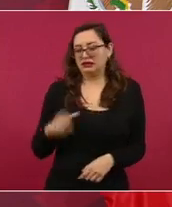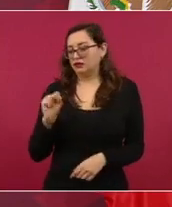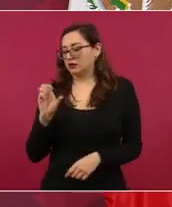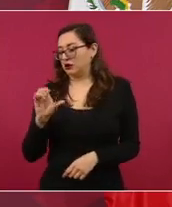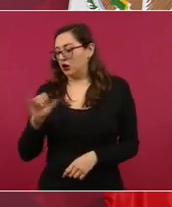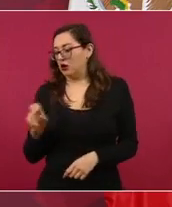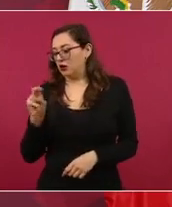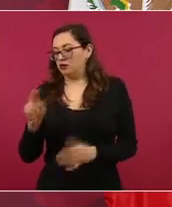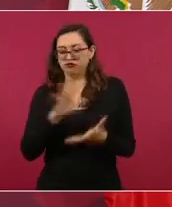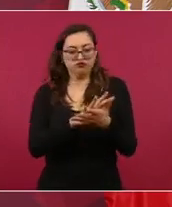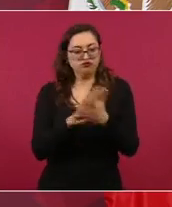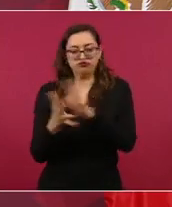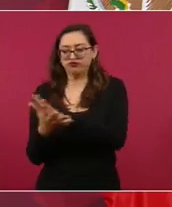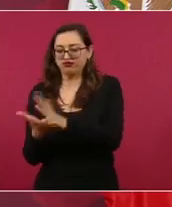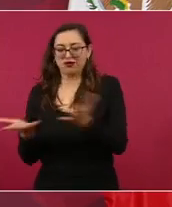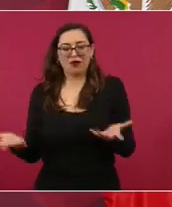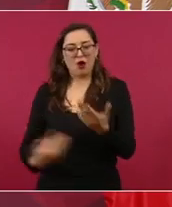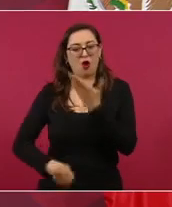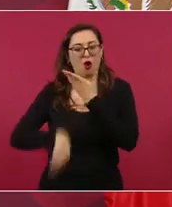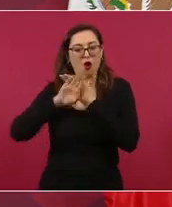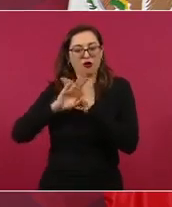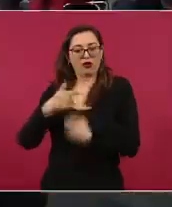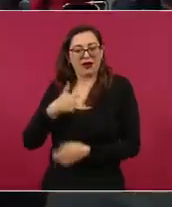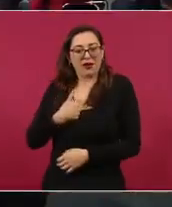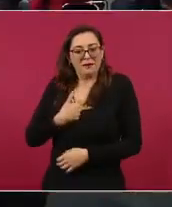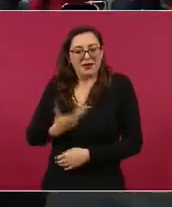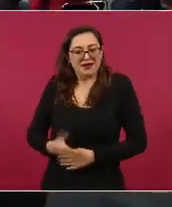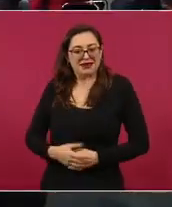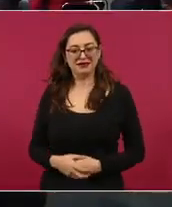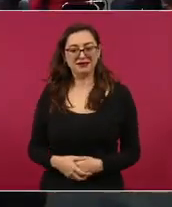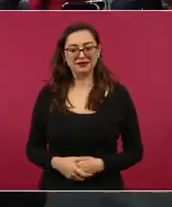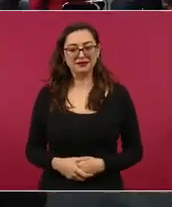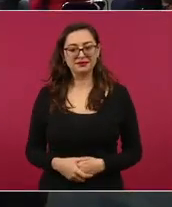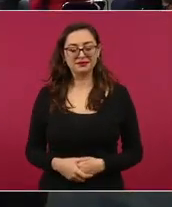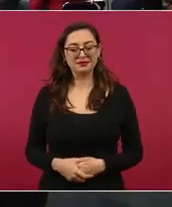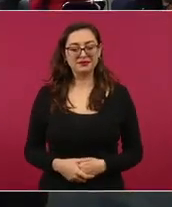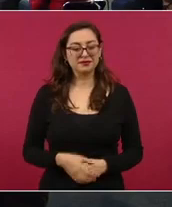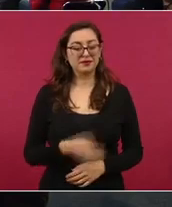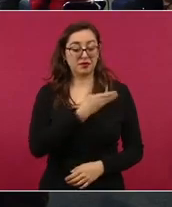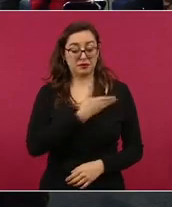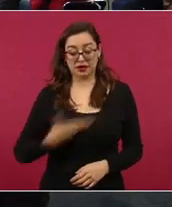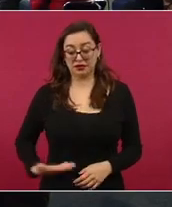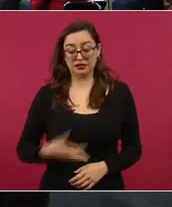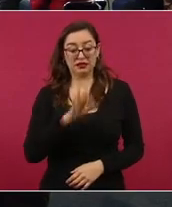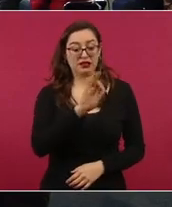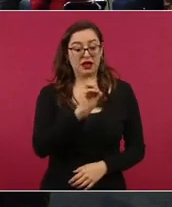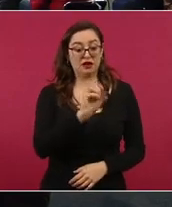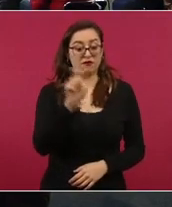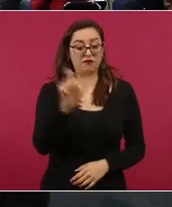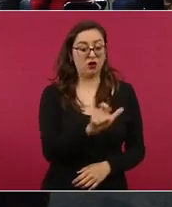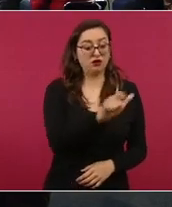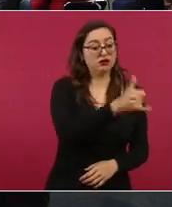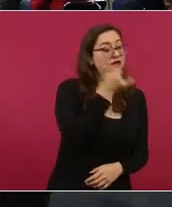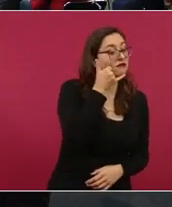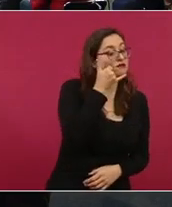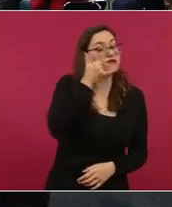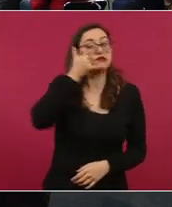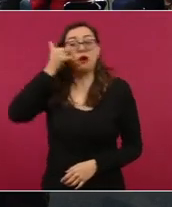le habló Fox al presidente de la Corte para que me desaforaran. Y no solo